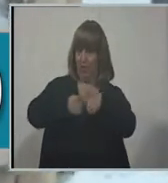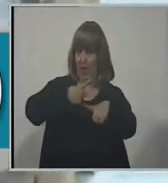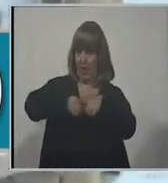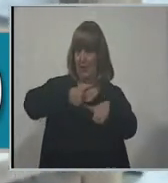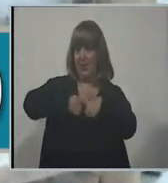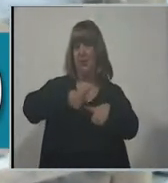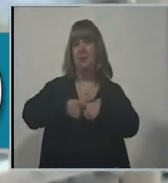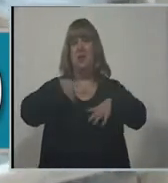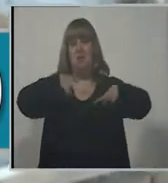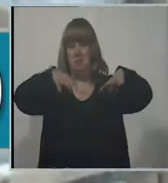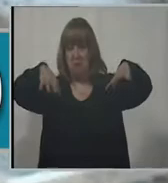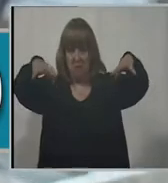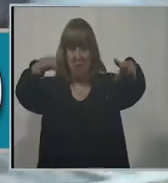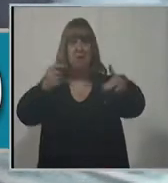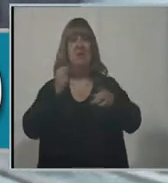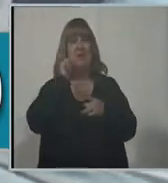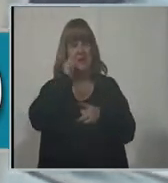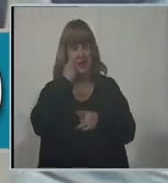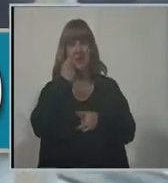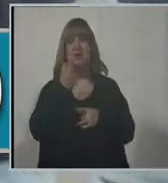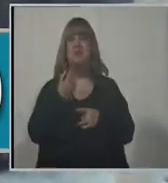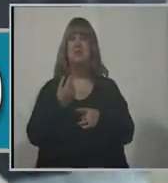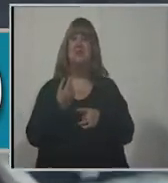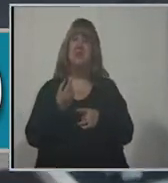de actividades aquí en el lugar, y